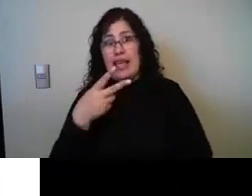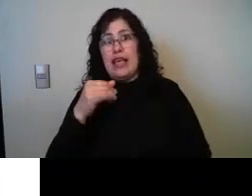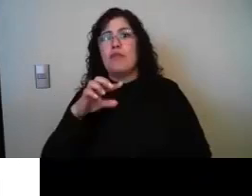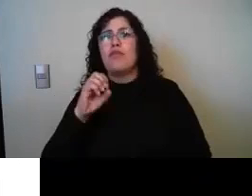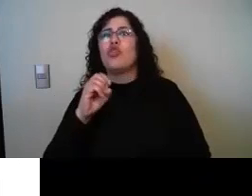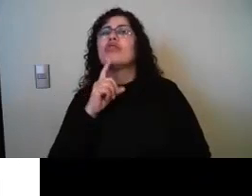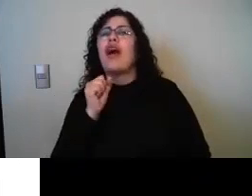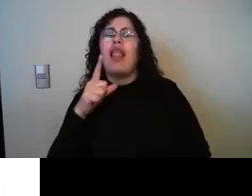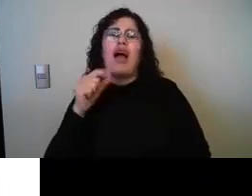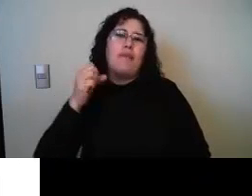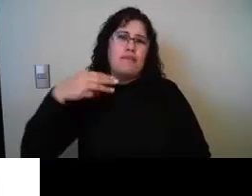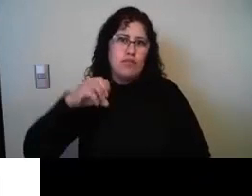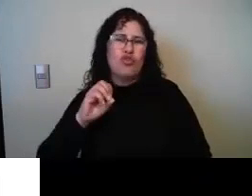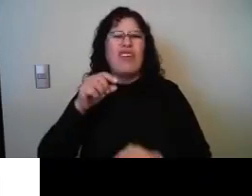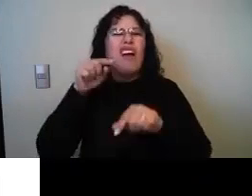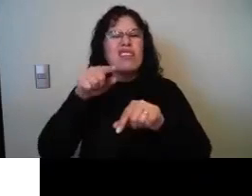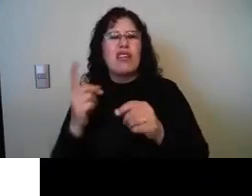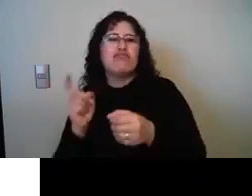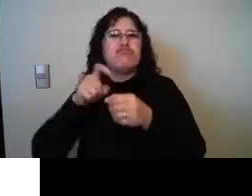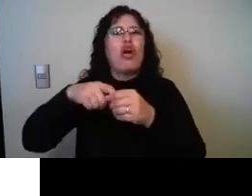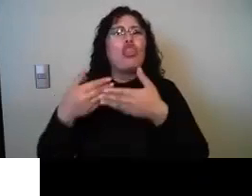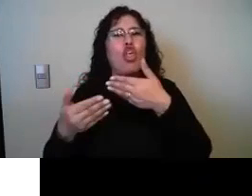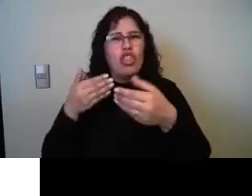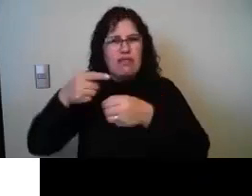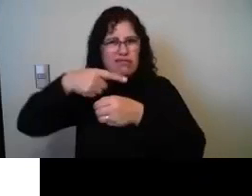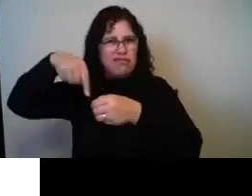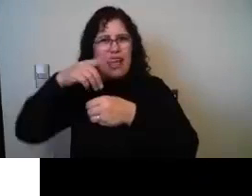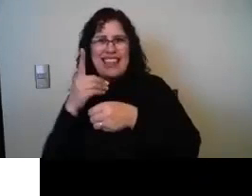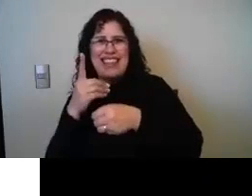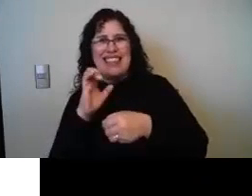de diencéfalo que